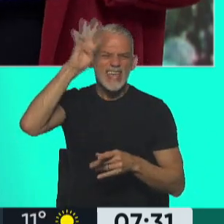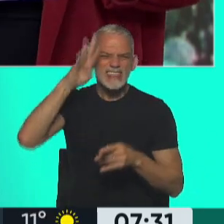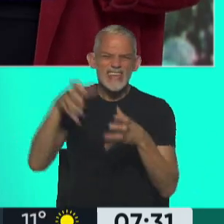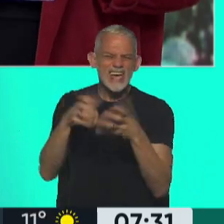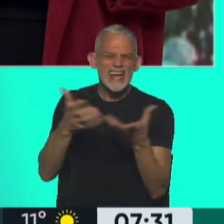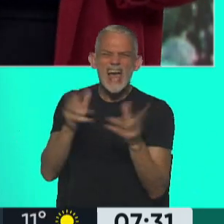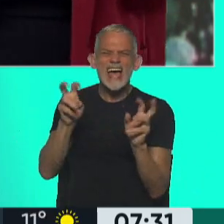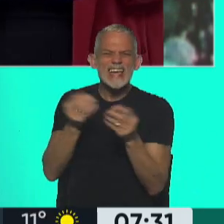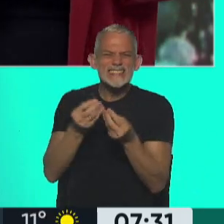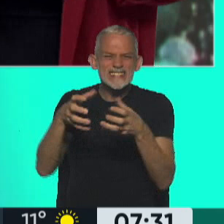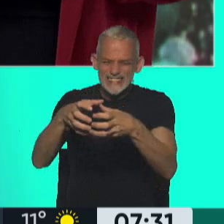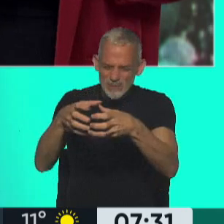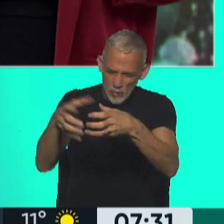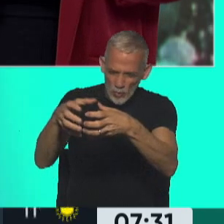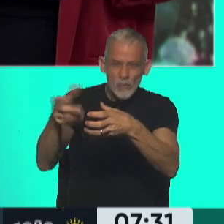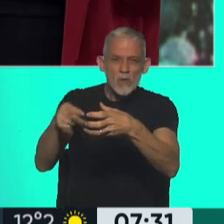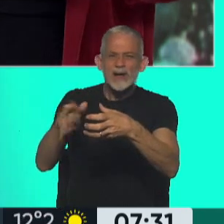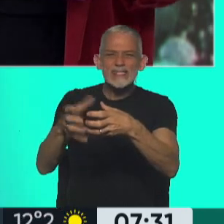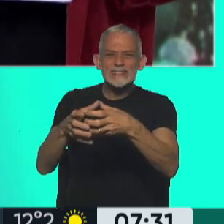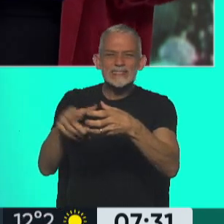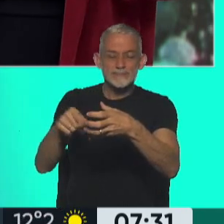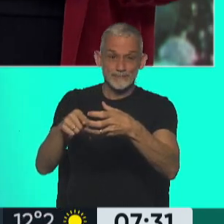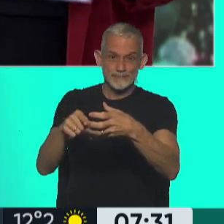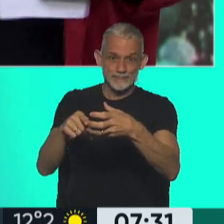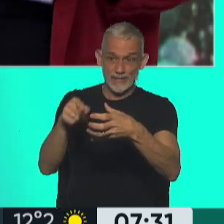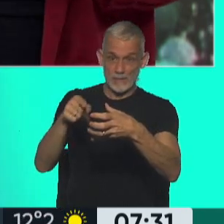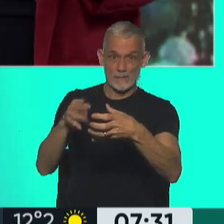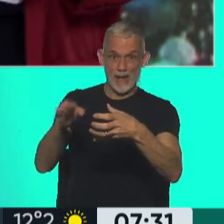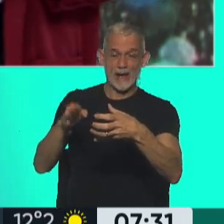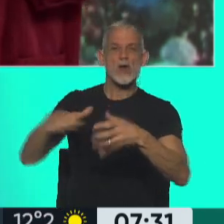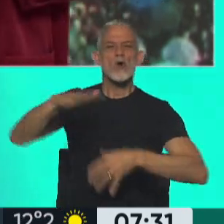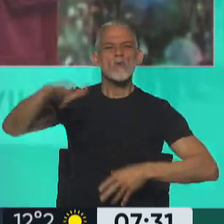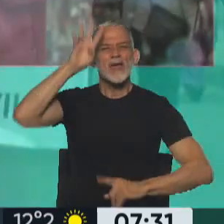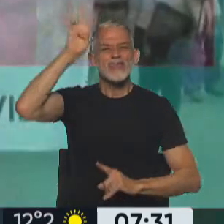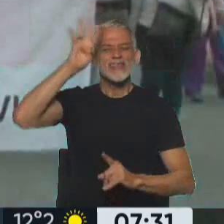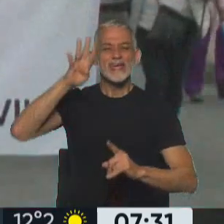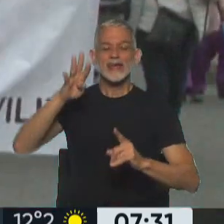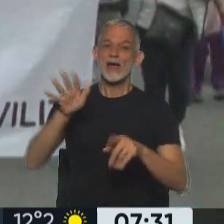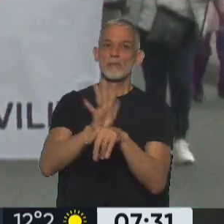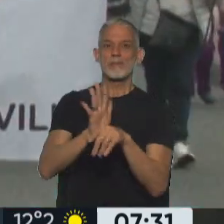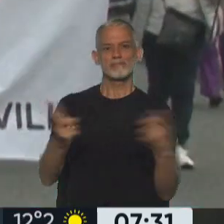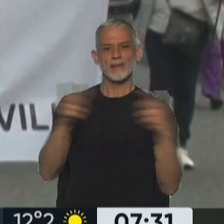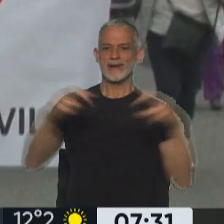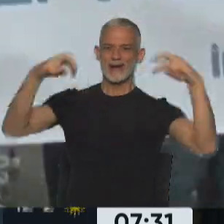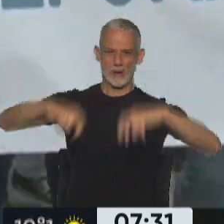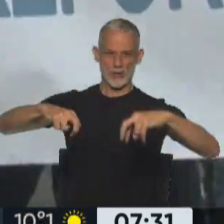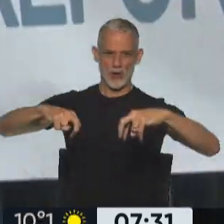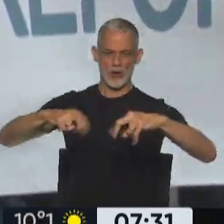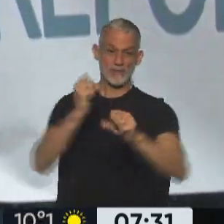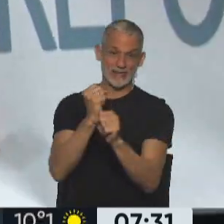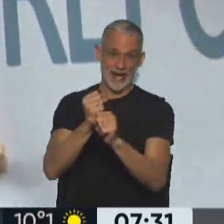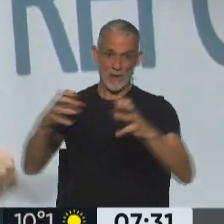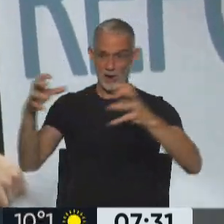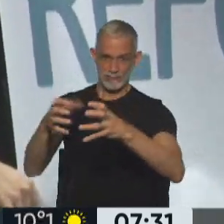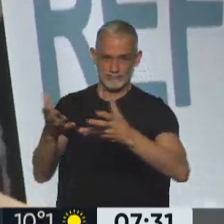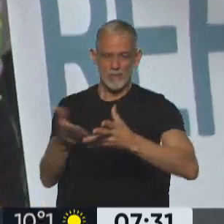Indígena? La Minga Indígena en realidad es una instancia a la que recurren las comunidades indígenas originarias, una instancia de trabajo. En